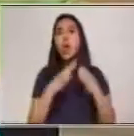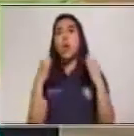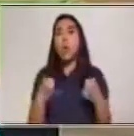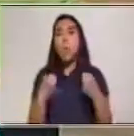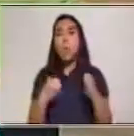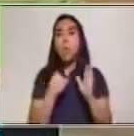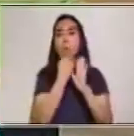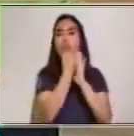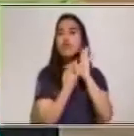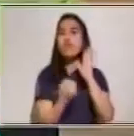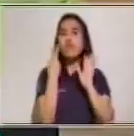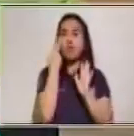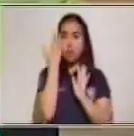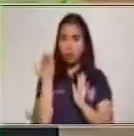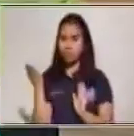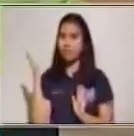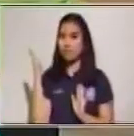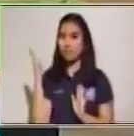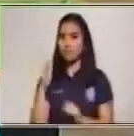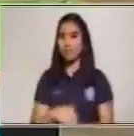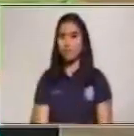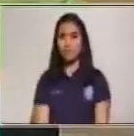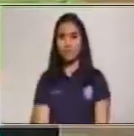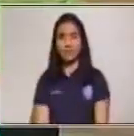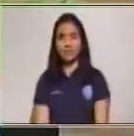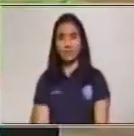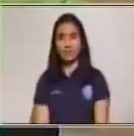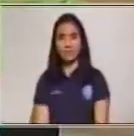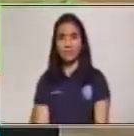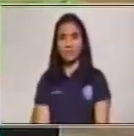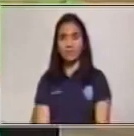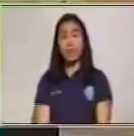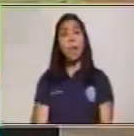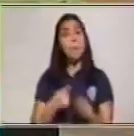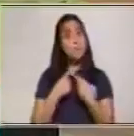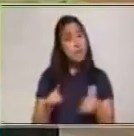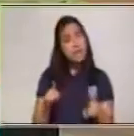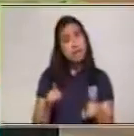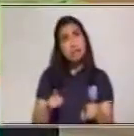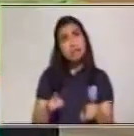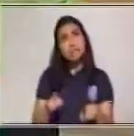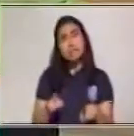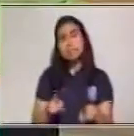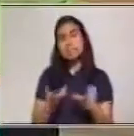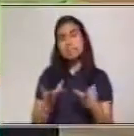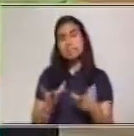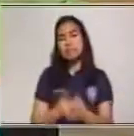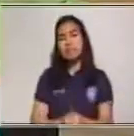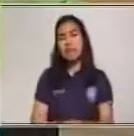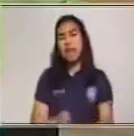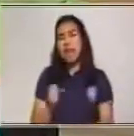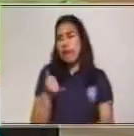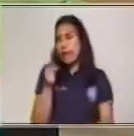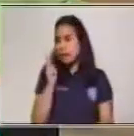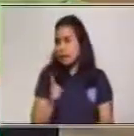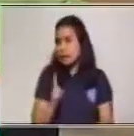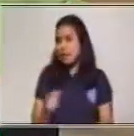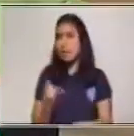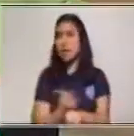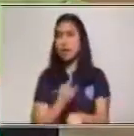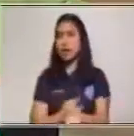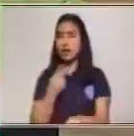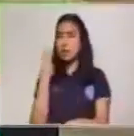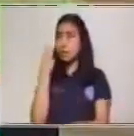quieras trabajar, pero comúnmente se utiliza un esquema como esto, ¿sí?